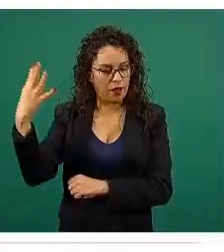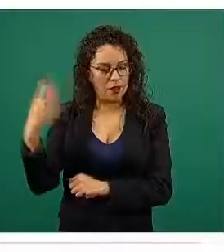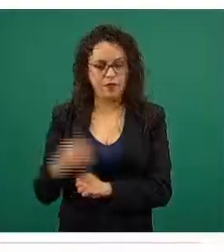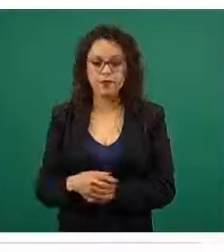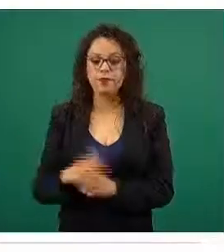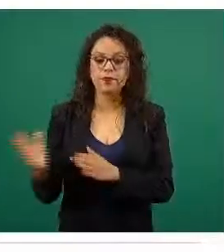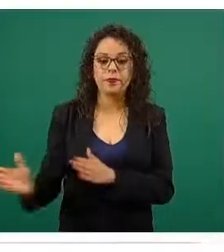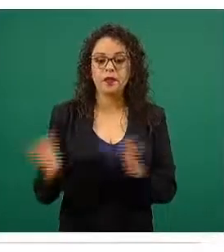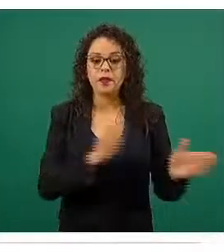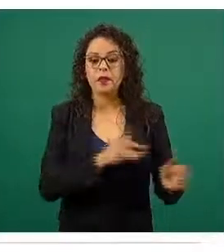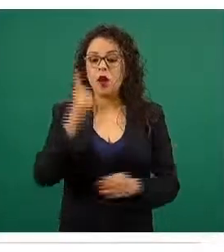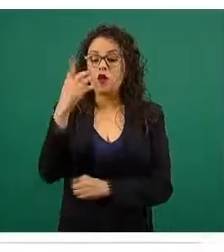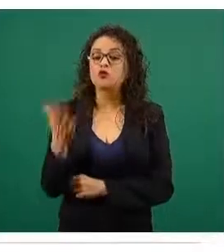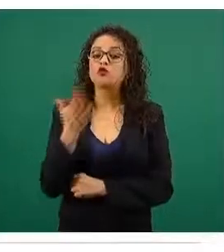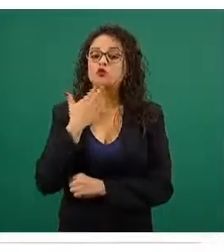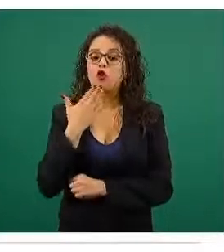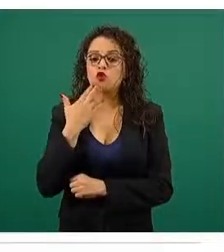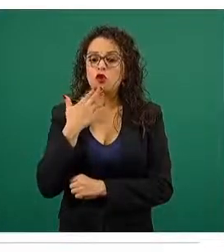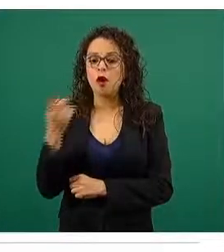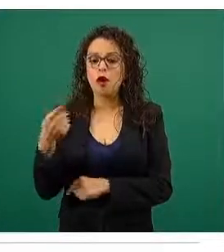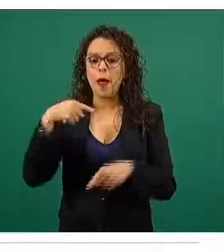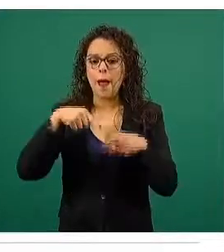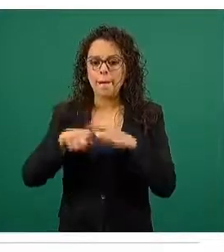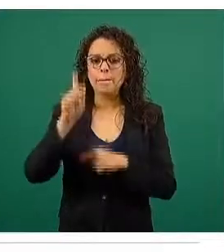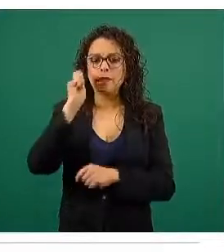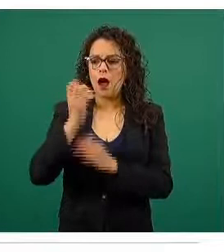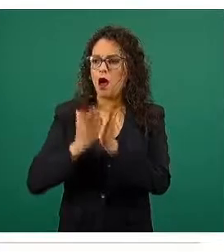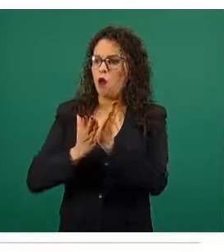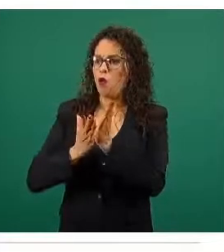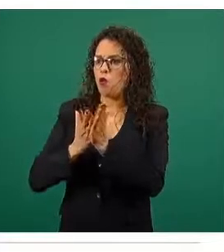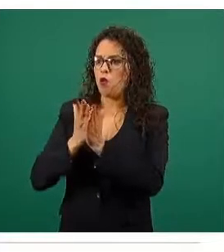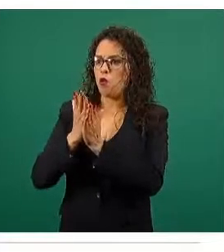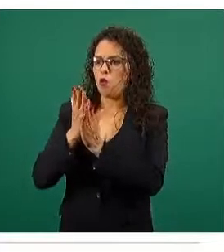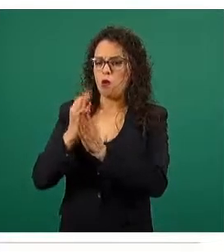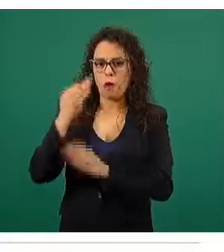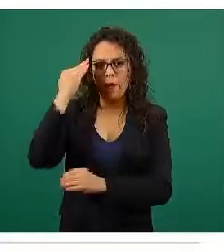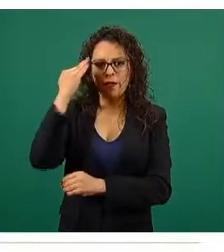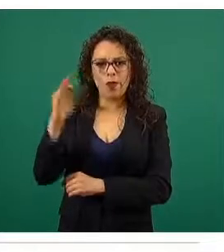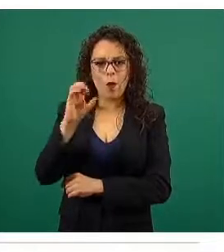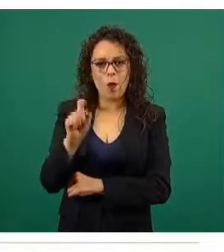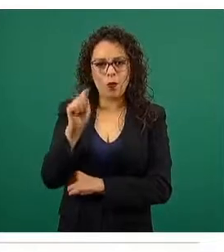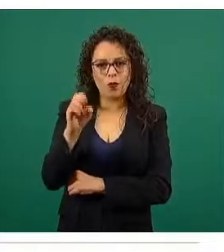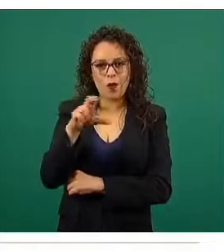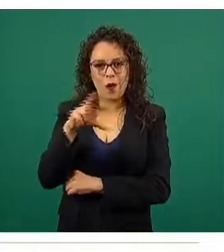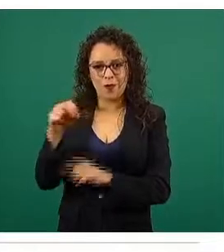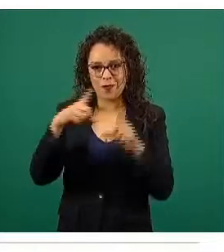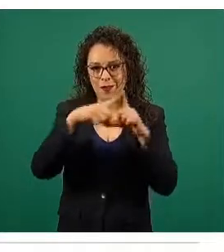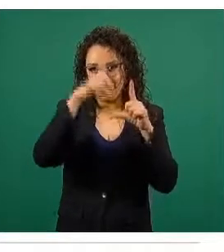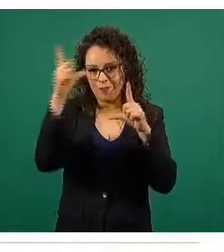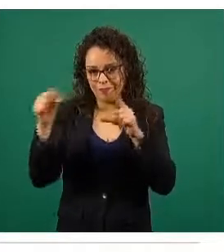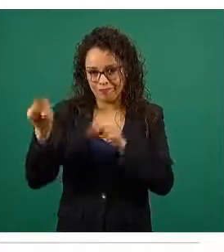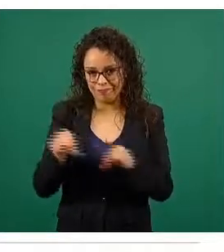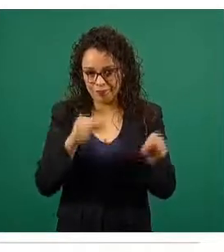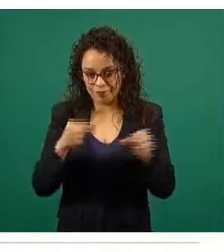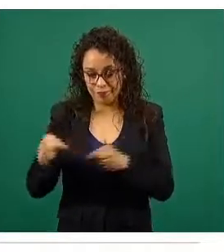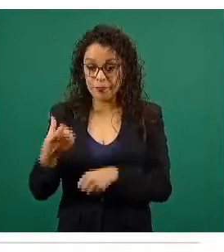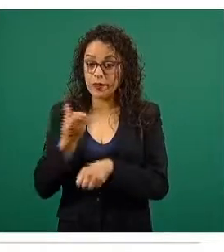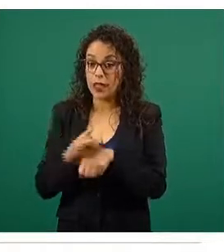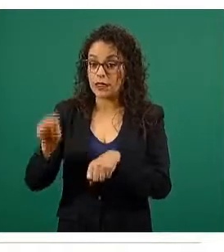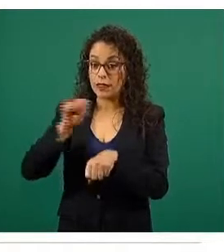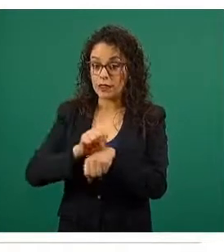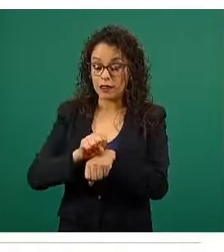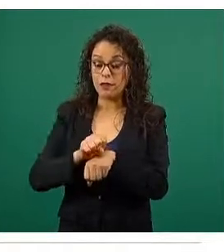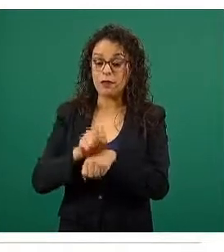también esta fase en donde empezó a aumentar desde el otoño, lleva 1 semana apenas de reducción, está en semáforo naranja. La mortalidad